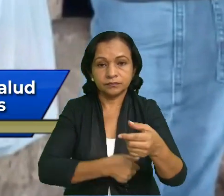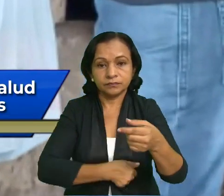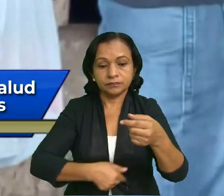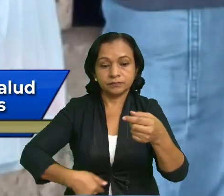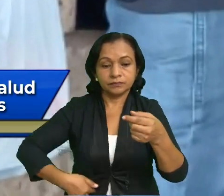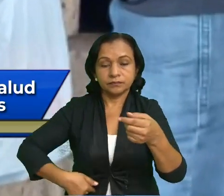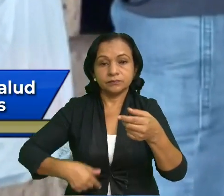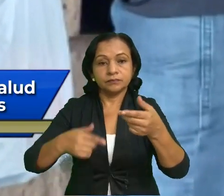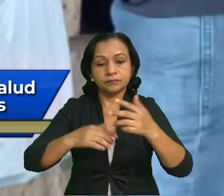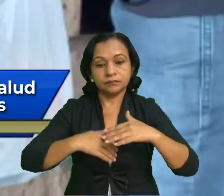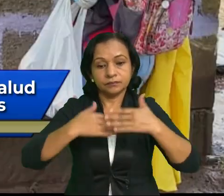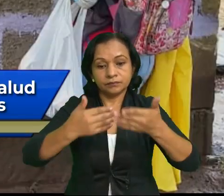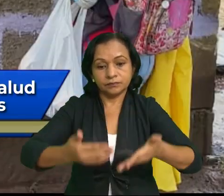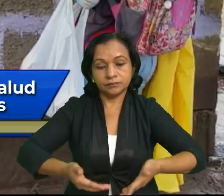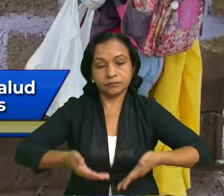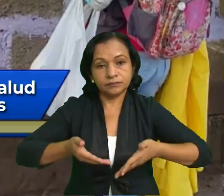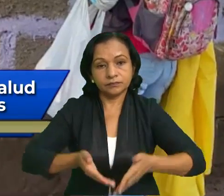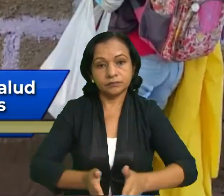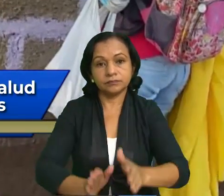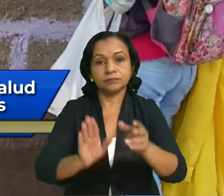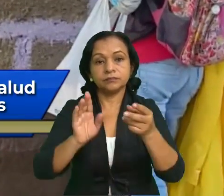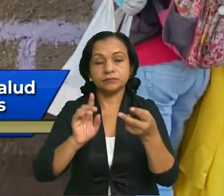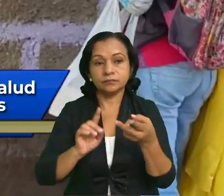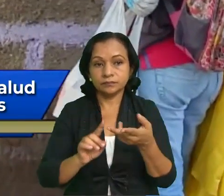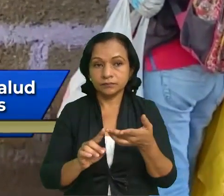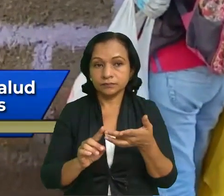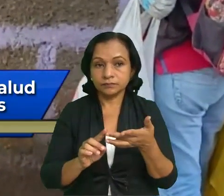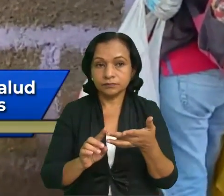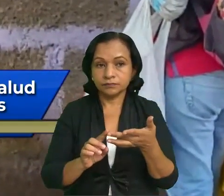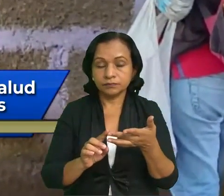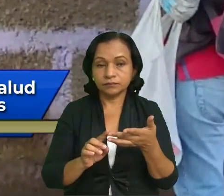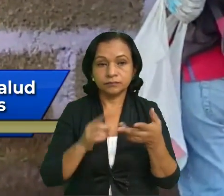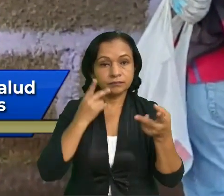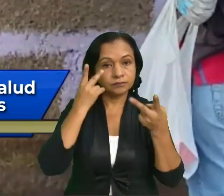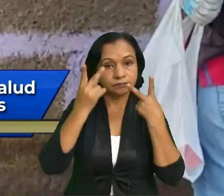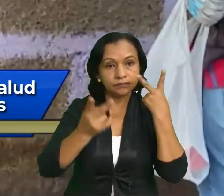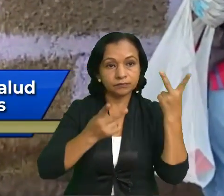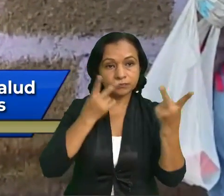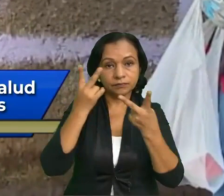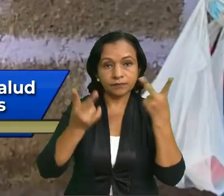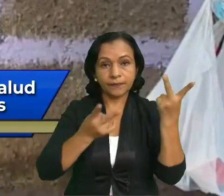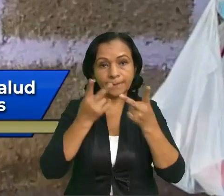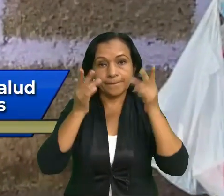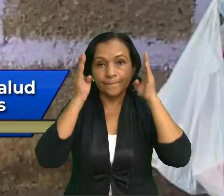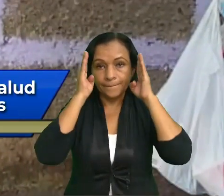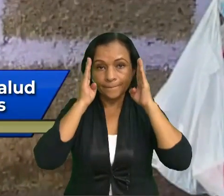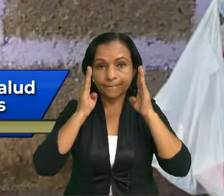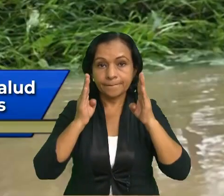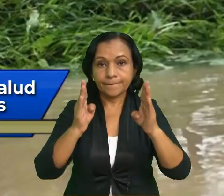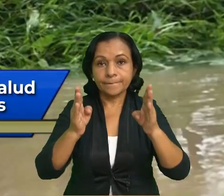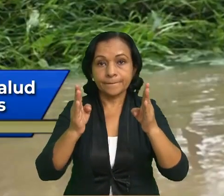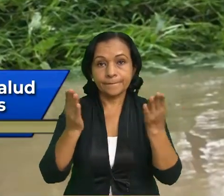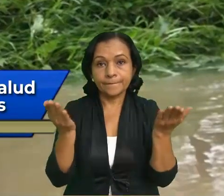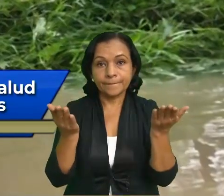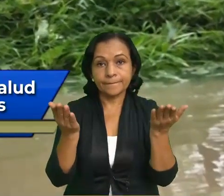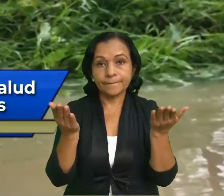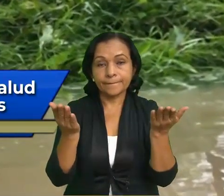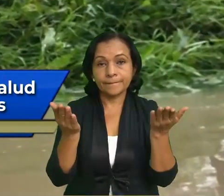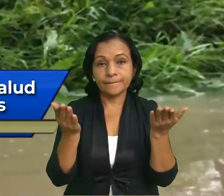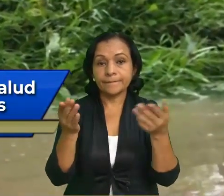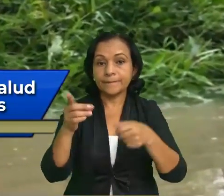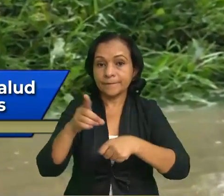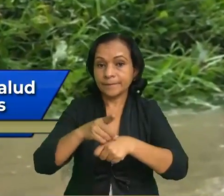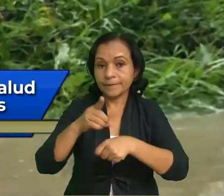parto no han parado precisamente la visita la atención de medicina general